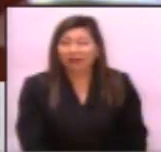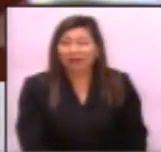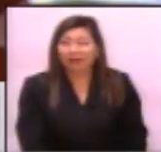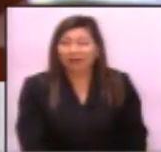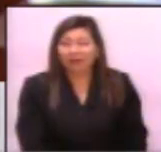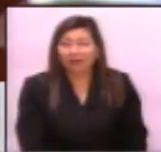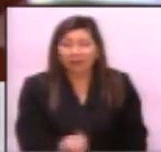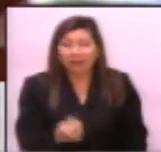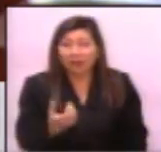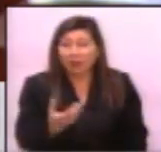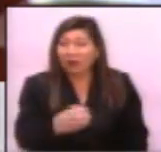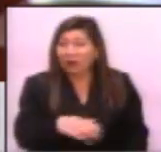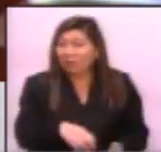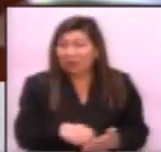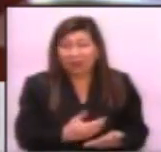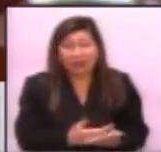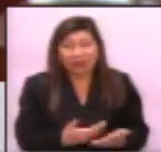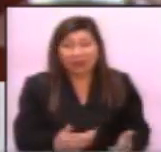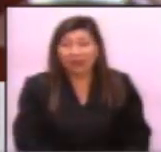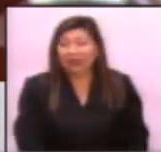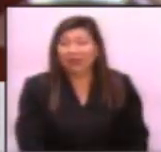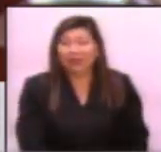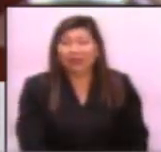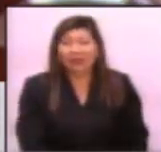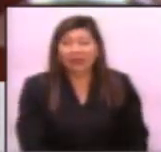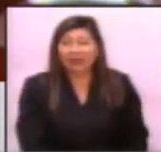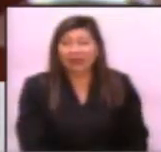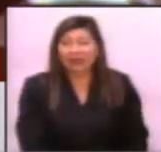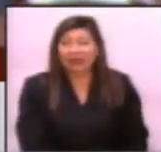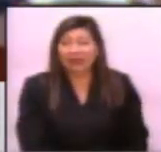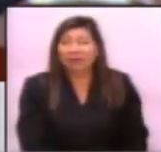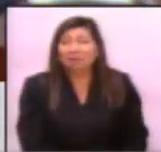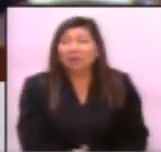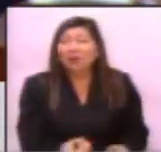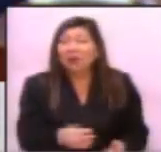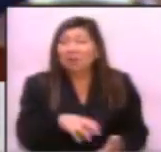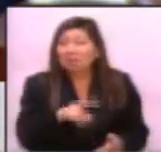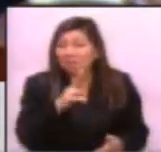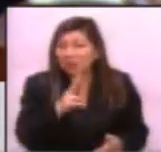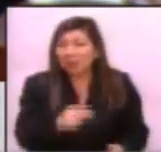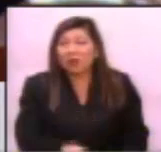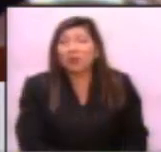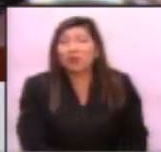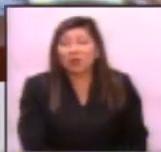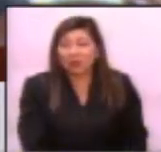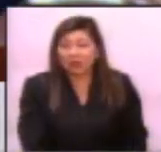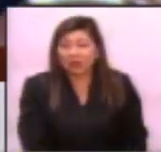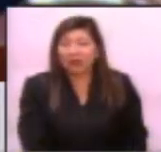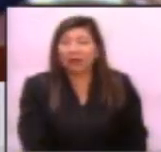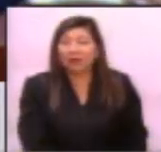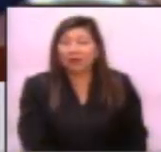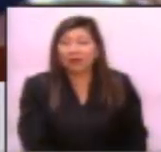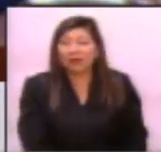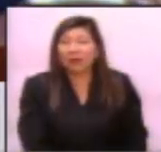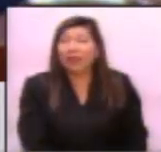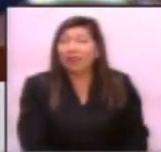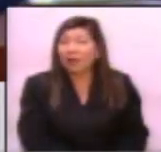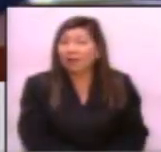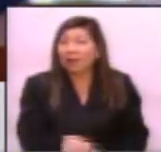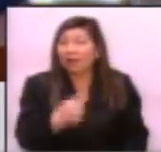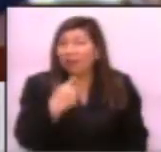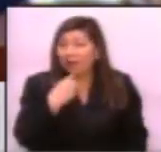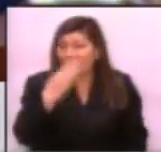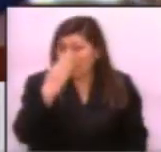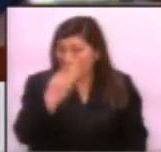No hay sintonía con el pueblo. No hay sintonía con el pueblo, señores fujimoristas, y también le